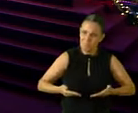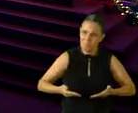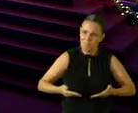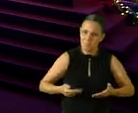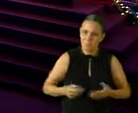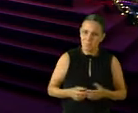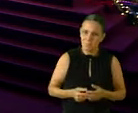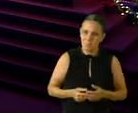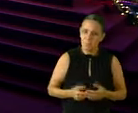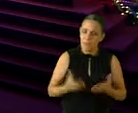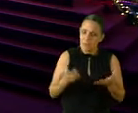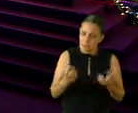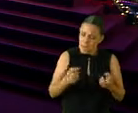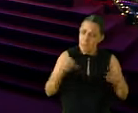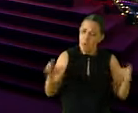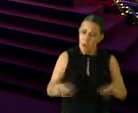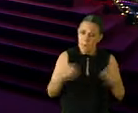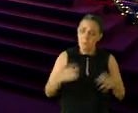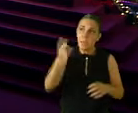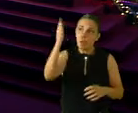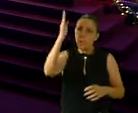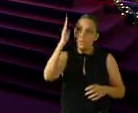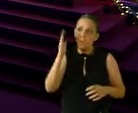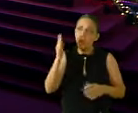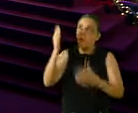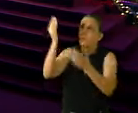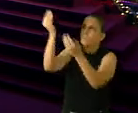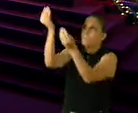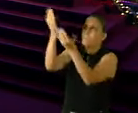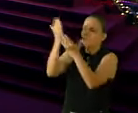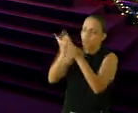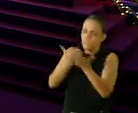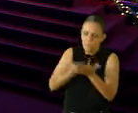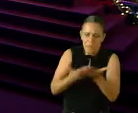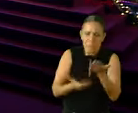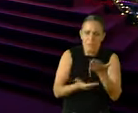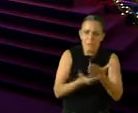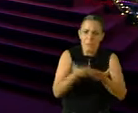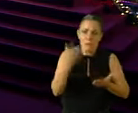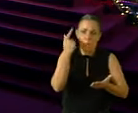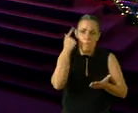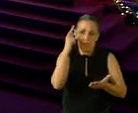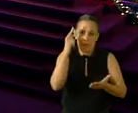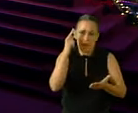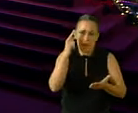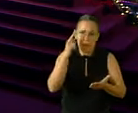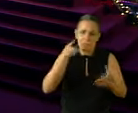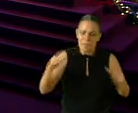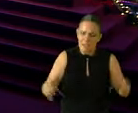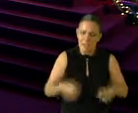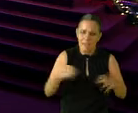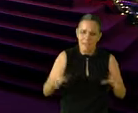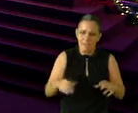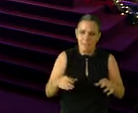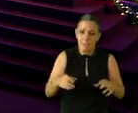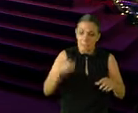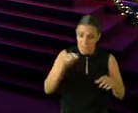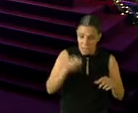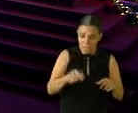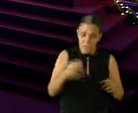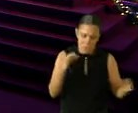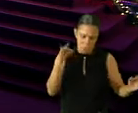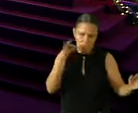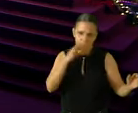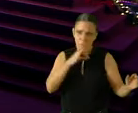puesto en nuestras manos para bendecir a cada uno de ellos. Aquí está el fruto, así es que yo le pido un fuerte aplauso al Señor,